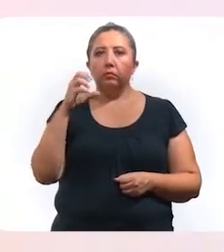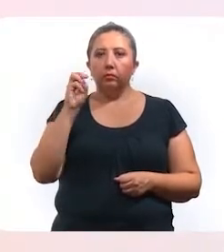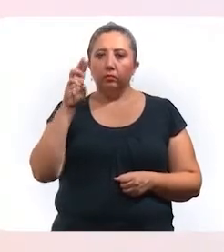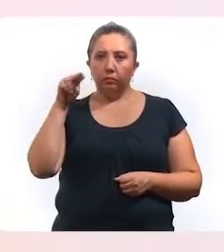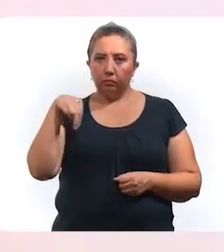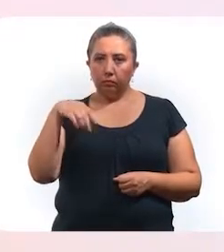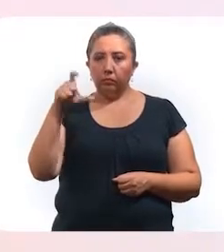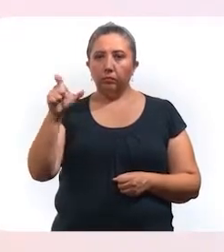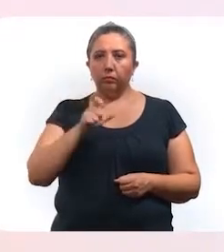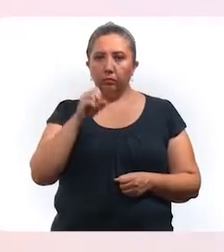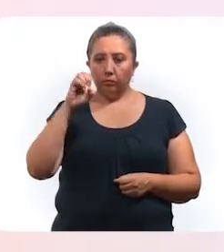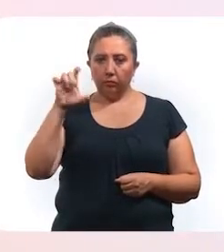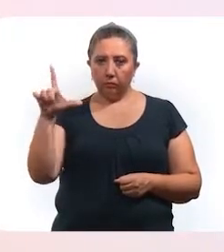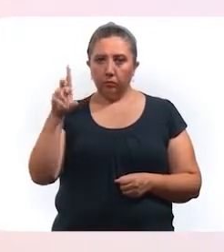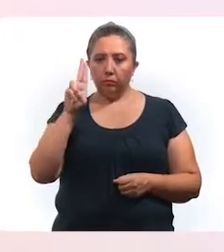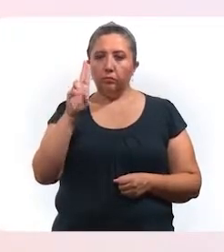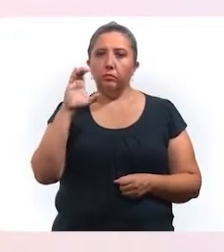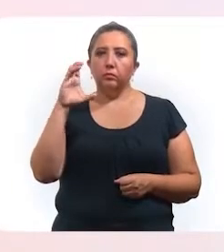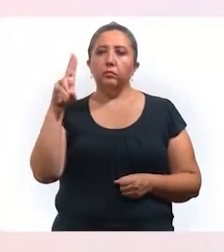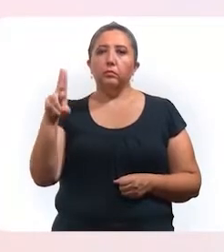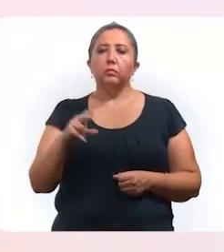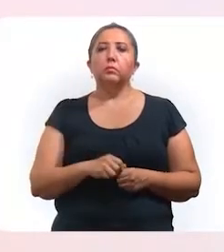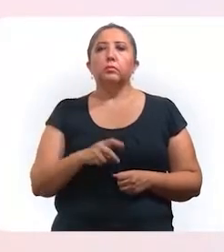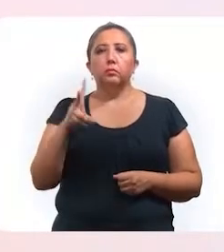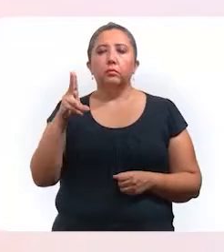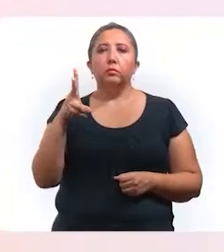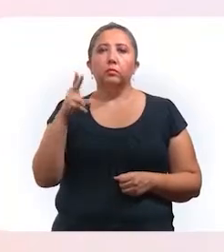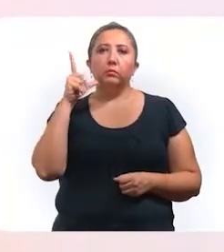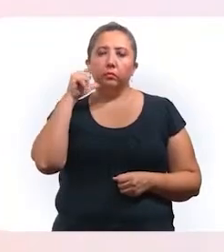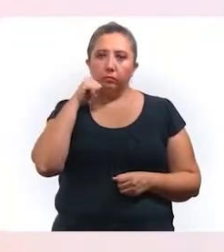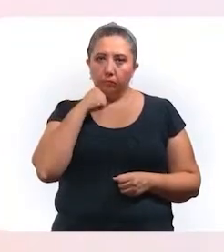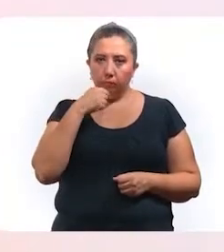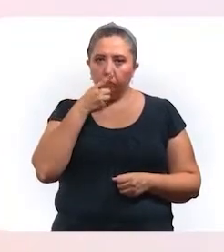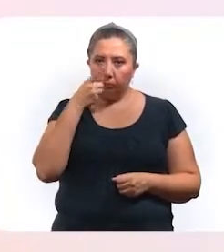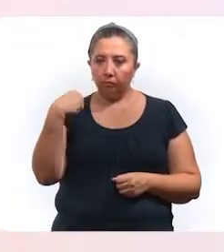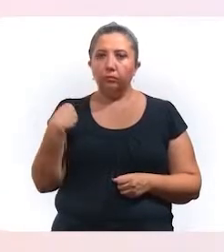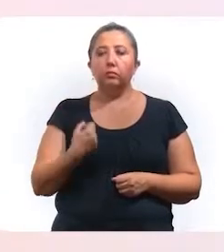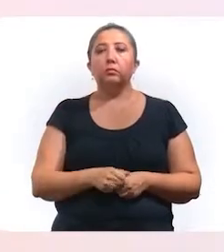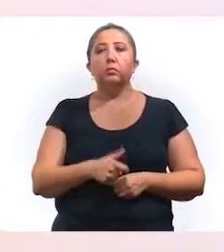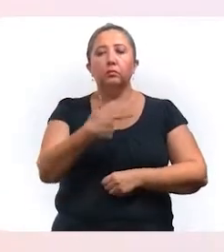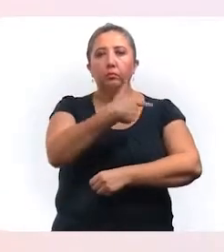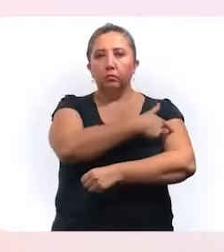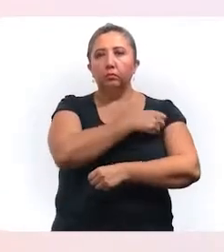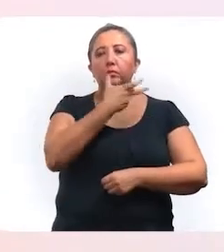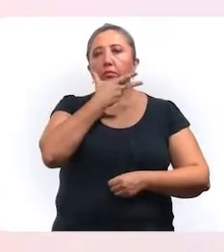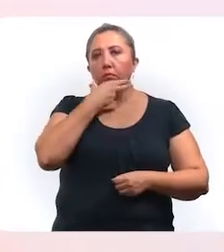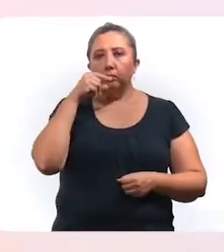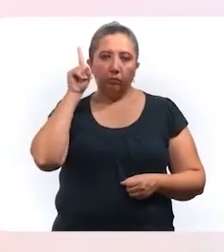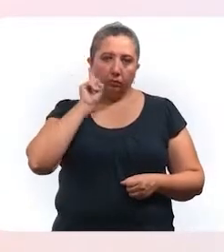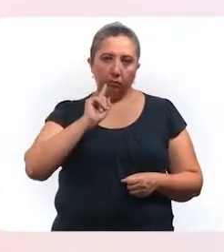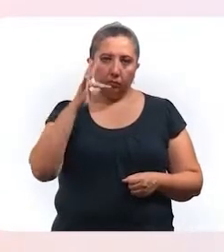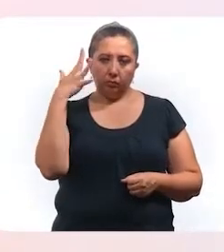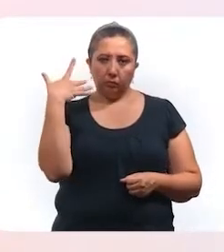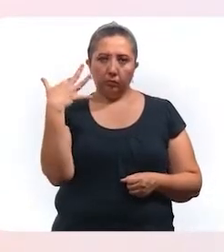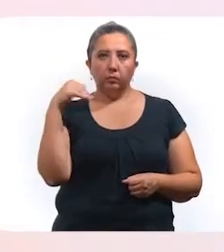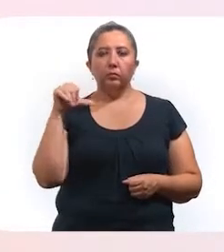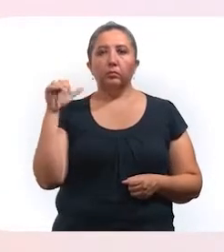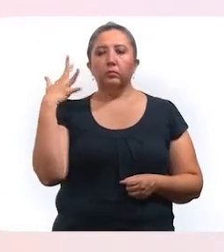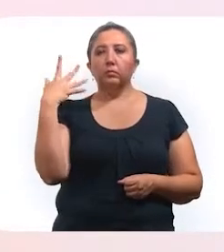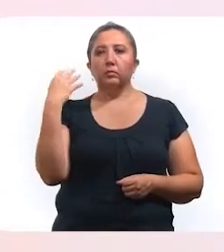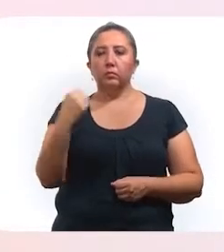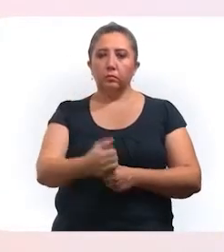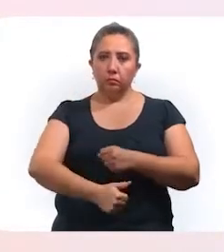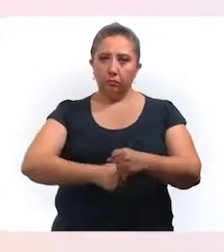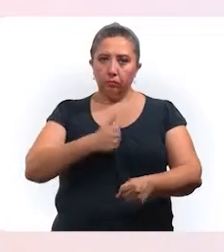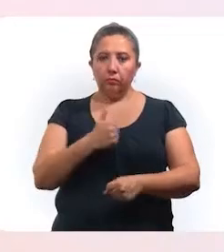Yobaín, Xochitl y Ucú. También mañana se aplicarán las dosis a hombres y mujeres de 50 a